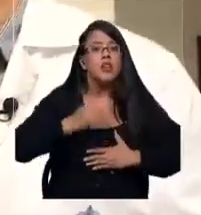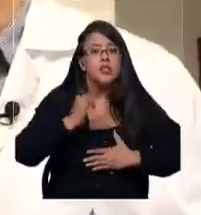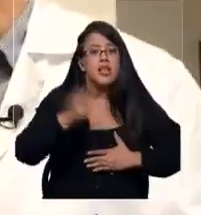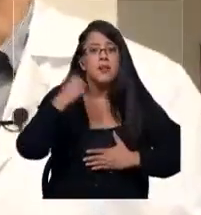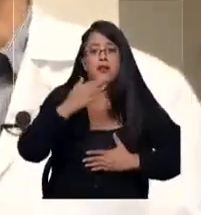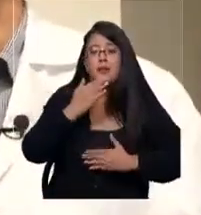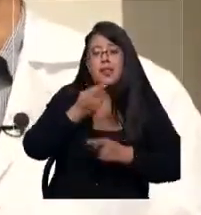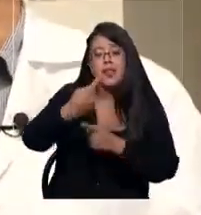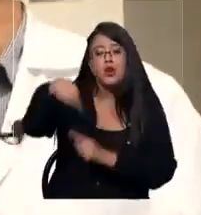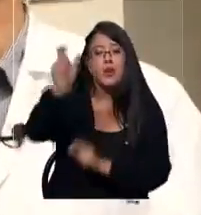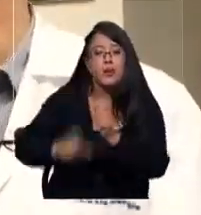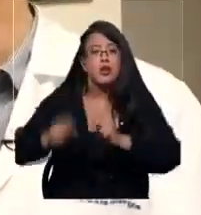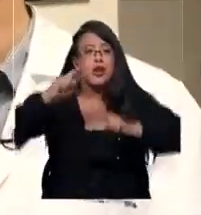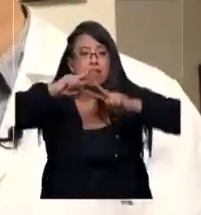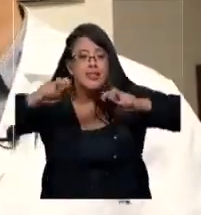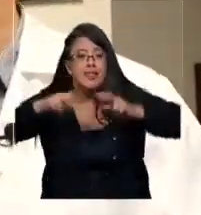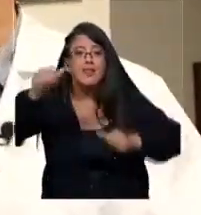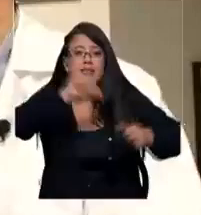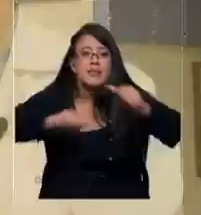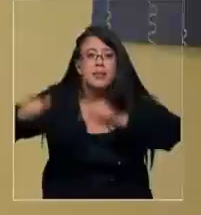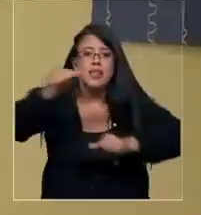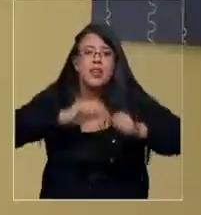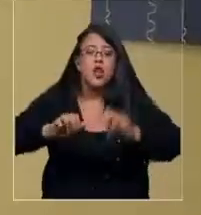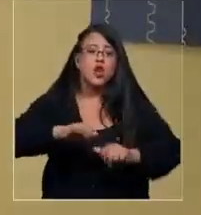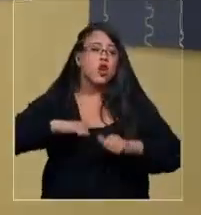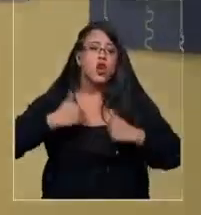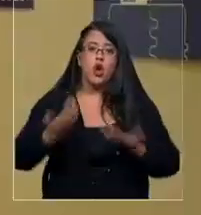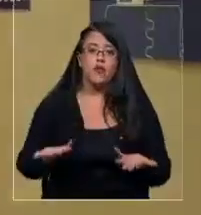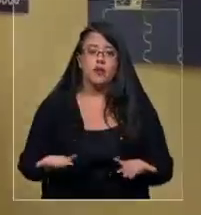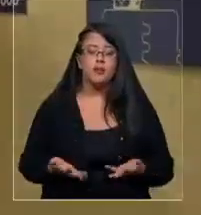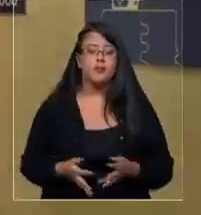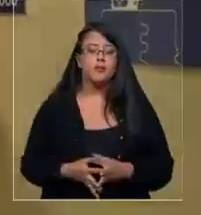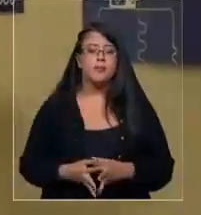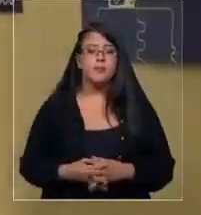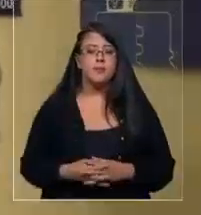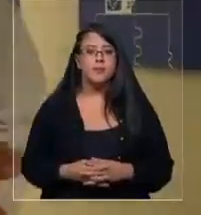muchos investigadores científicos y científicas jóvenes.